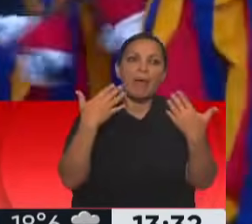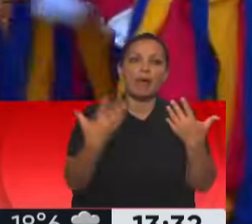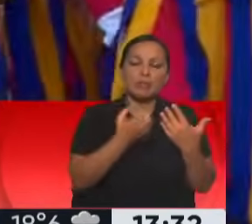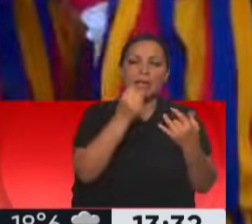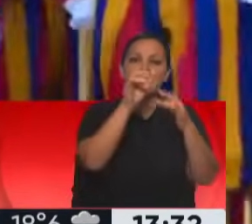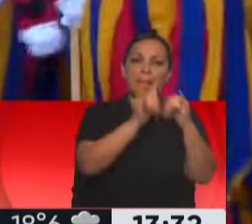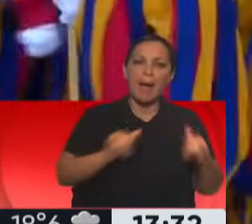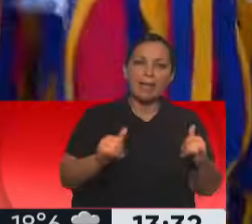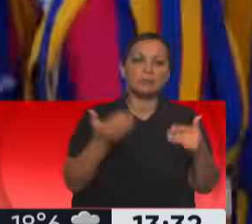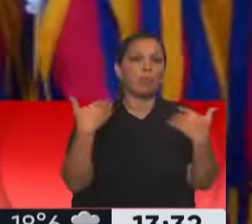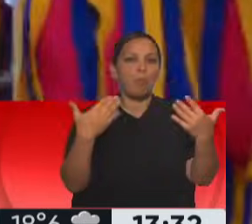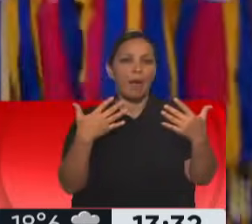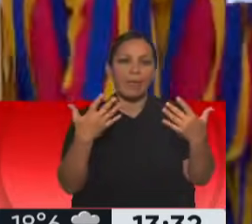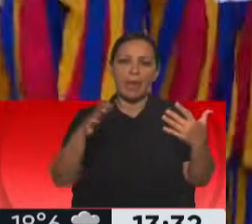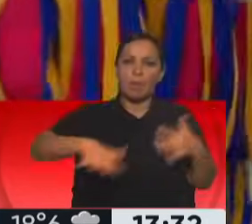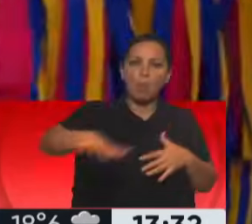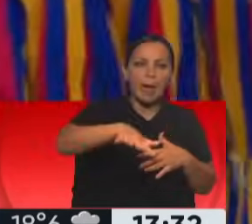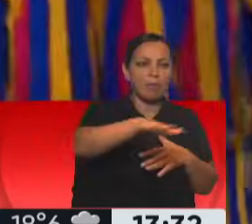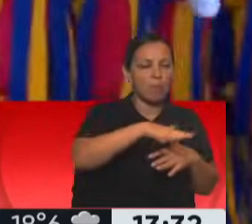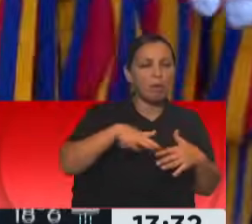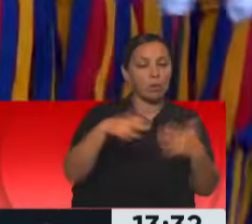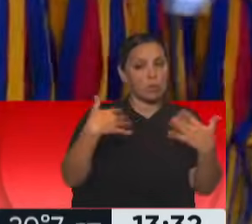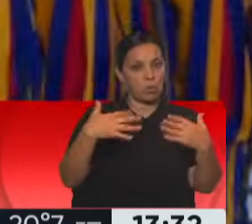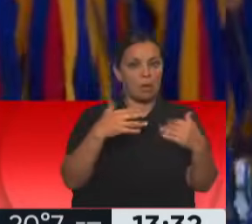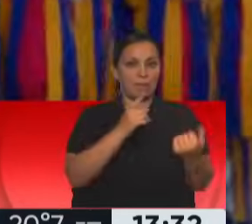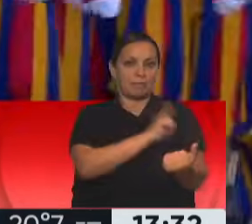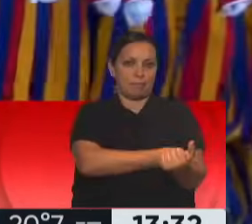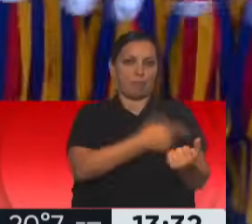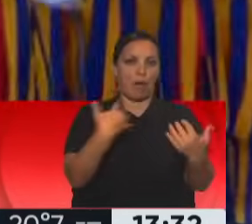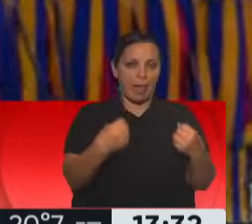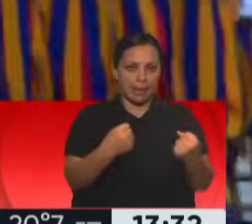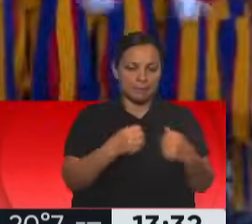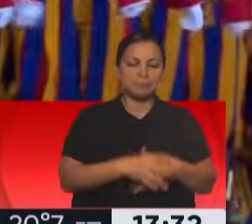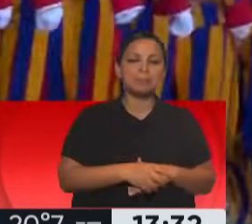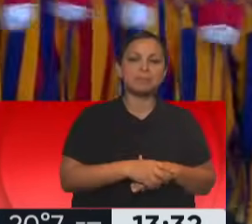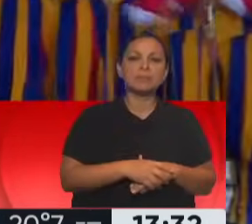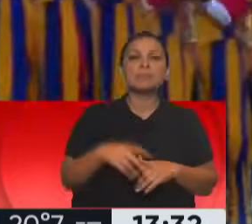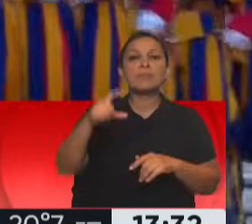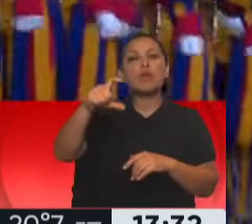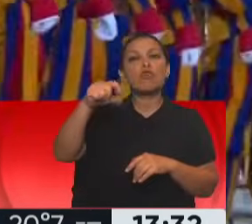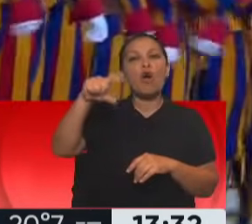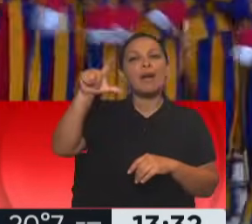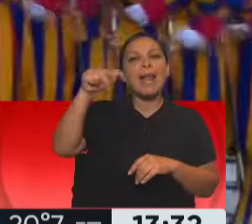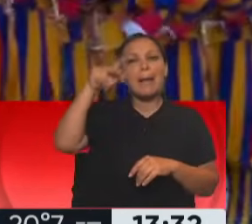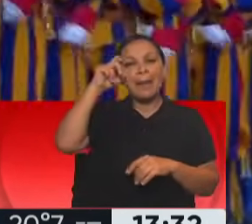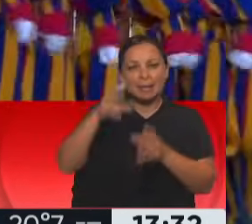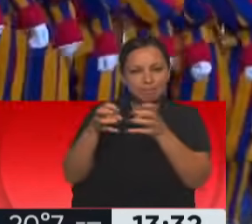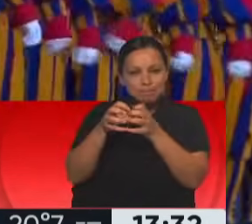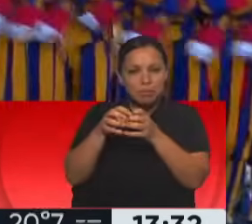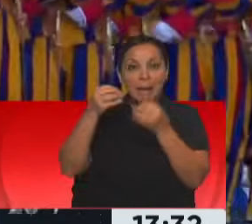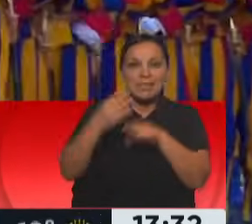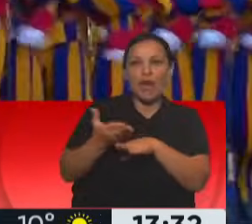de acercar a los pueblos. O sea, es un poder muy importante. El cónclave, no hay que engañarse, no comenzó ayer. El